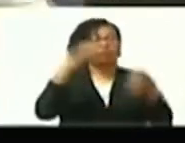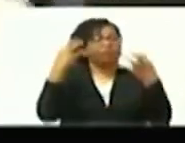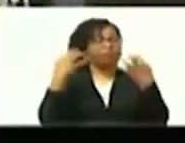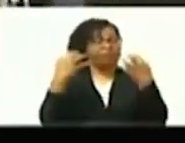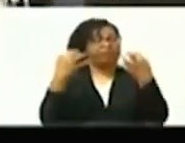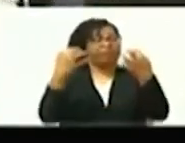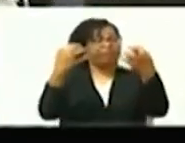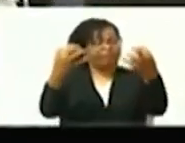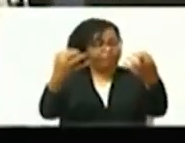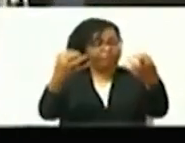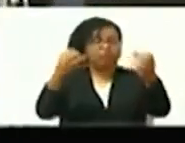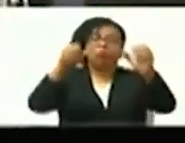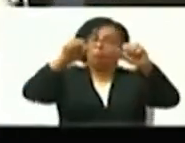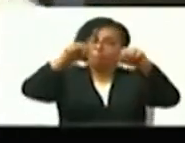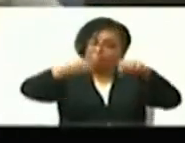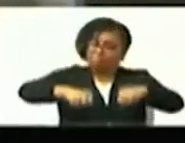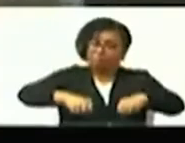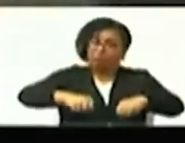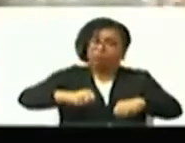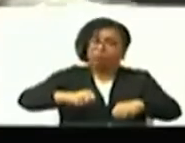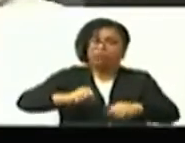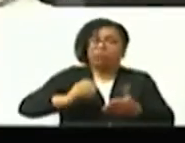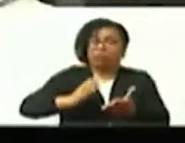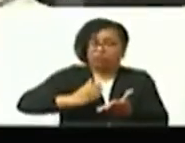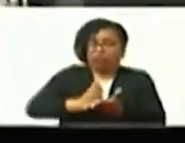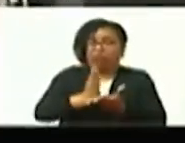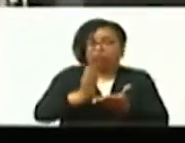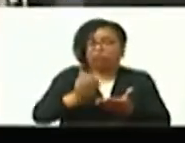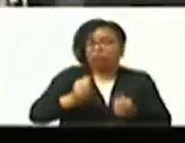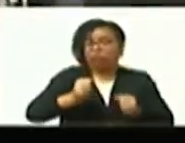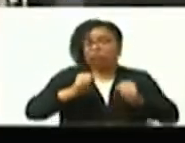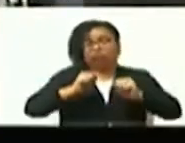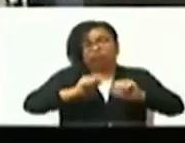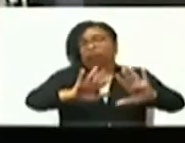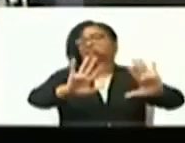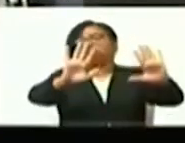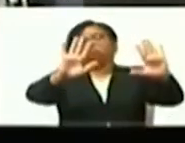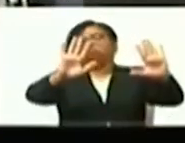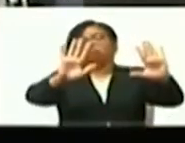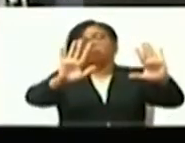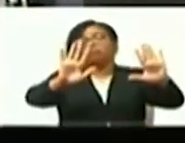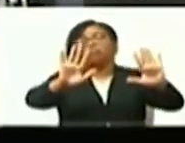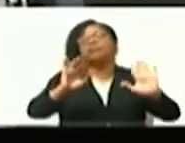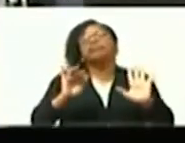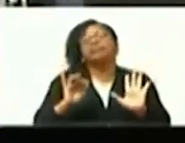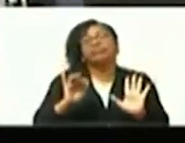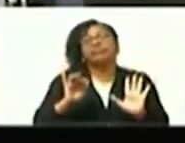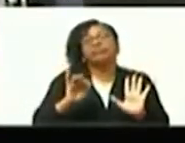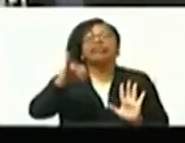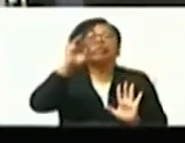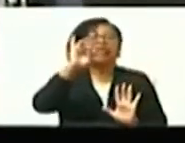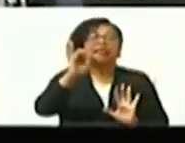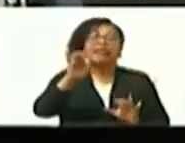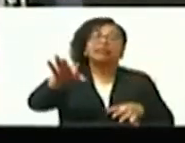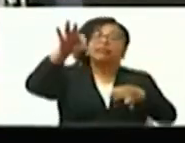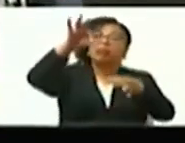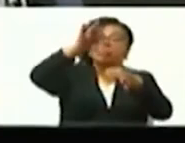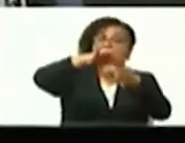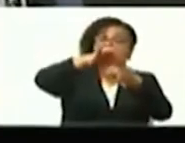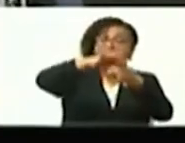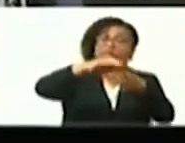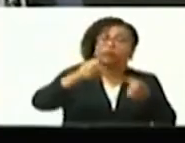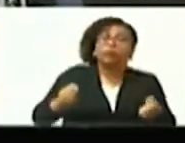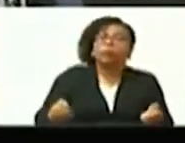soberanos, renunciar a ese derecho por una votación. Que esa votación debe reunir la 2/3 parte. ¿Cómo